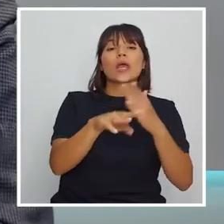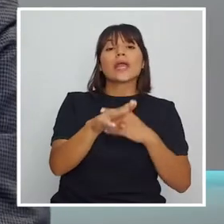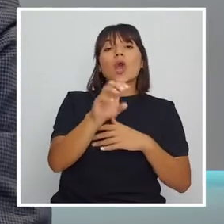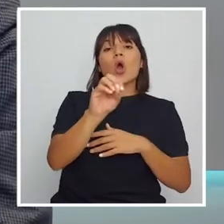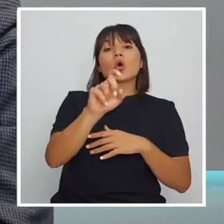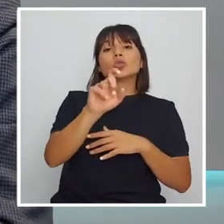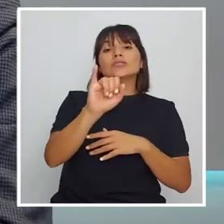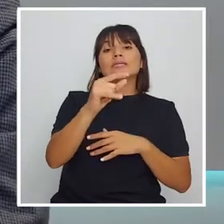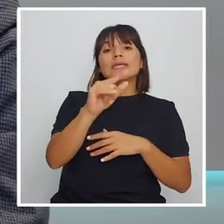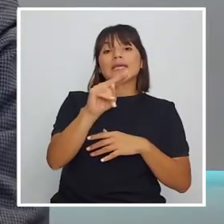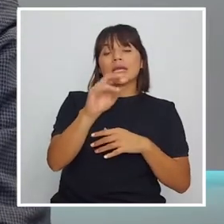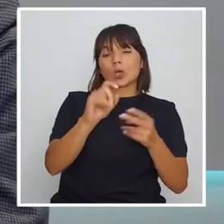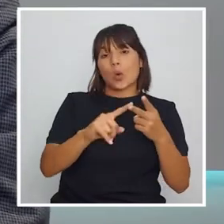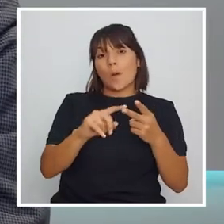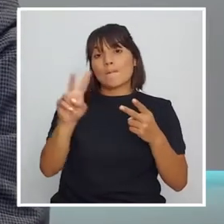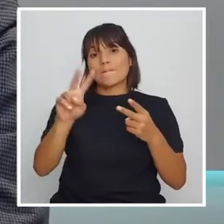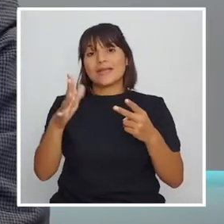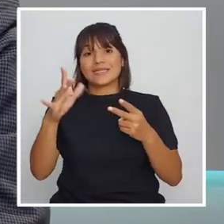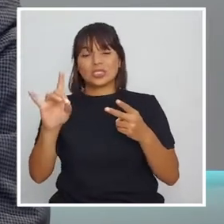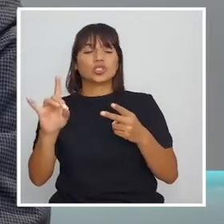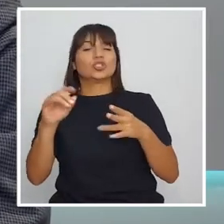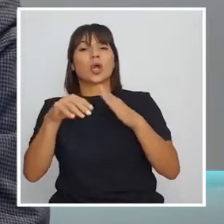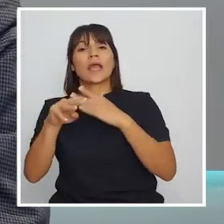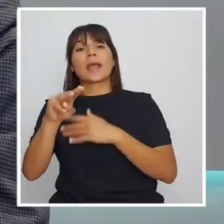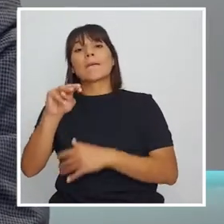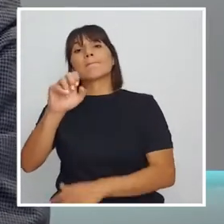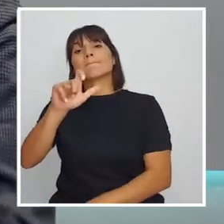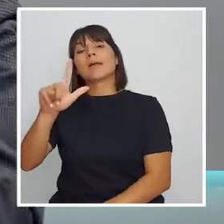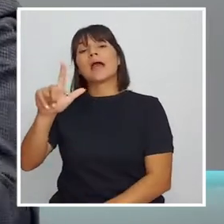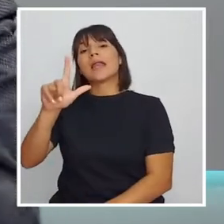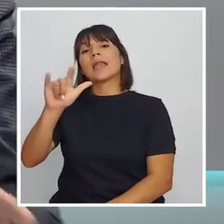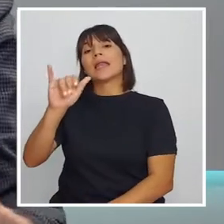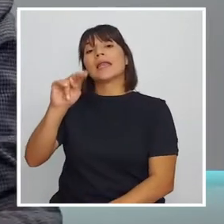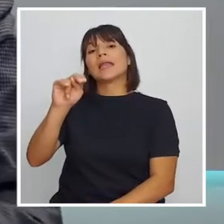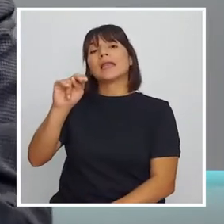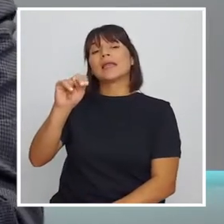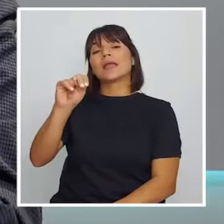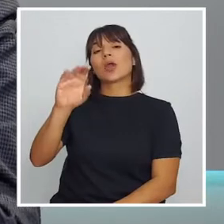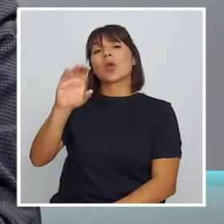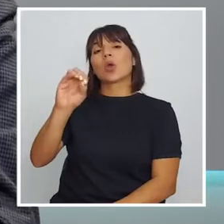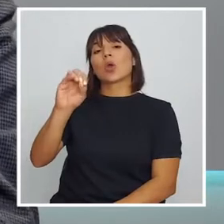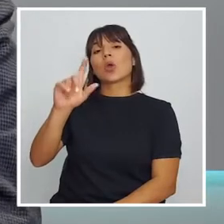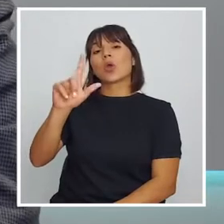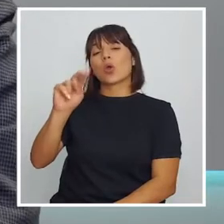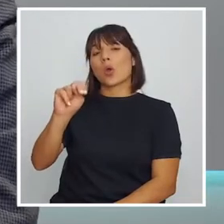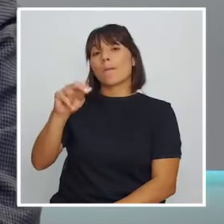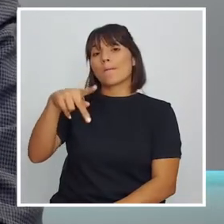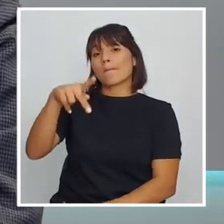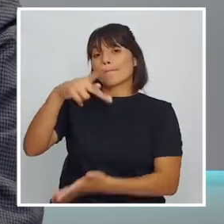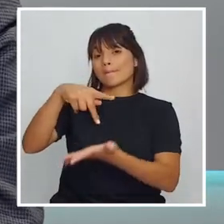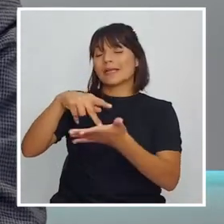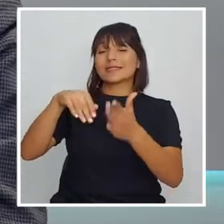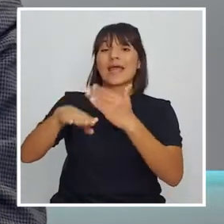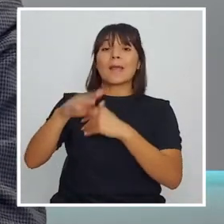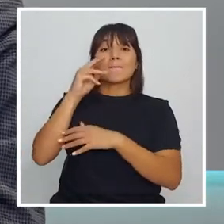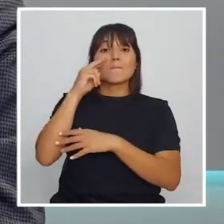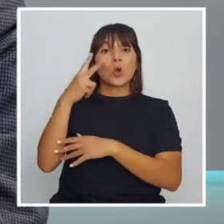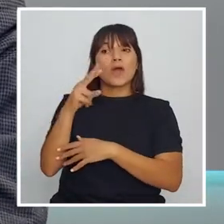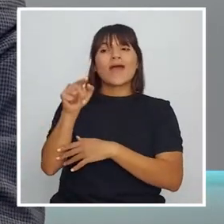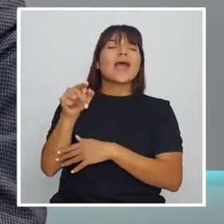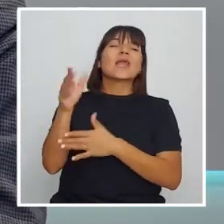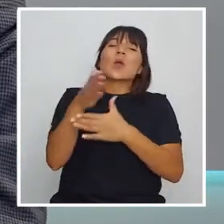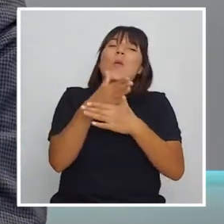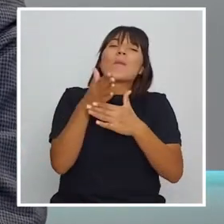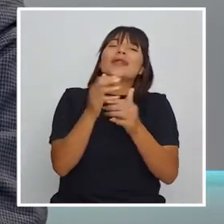18 en Lincoln Plaza, en Moravia, y ahí van a compartir en familia y van a pasar un rato